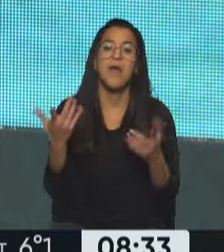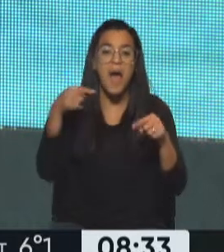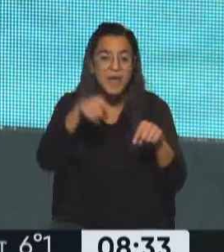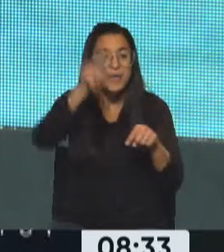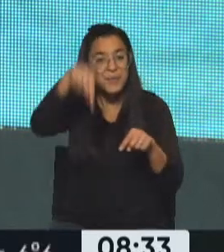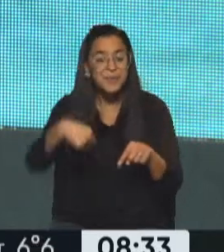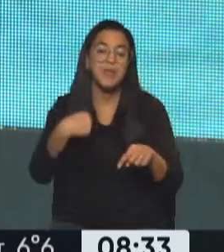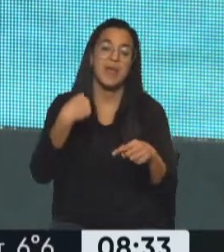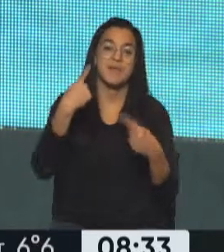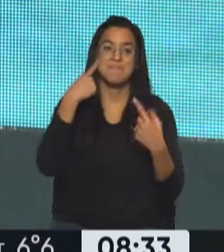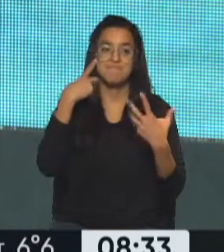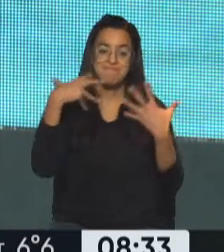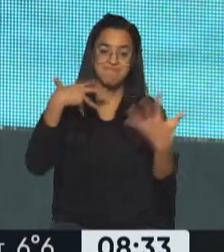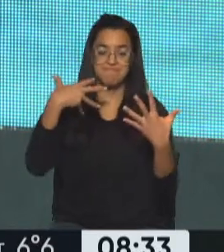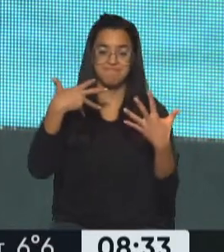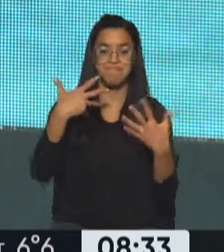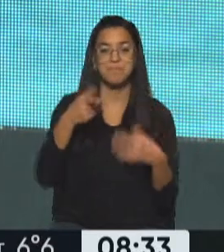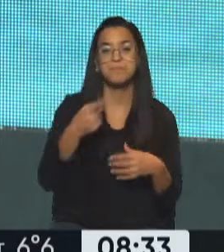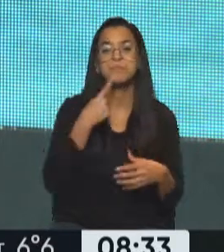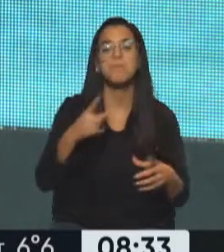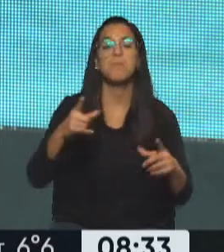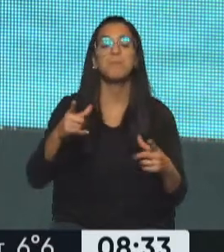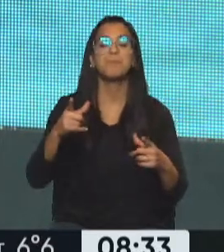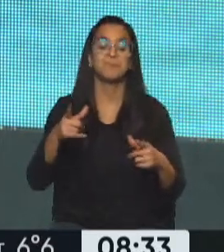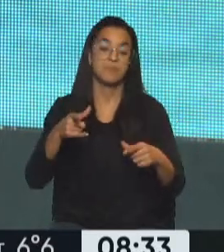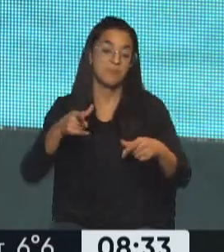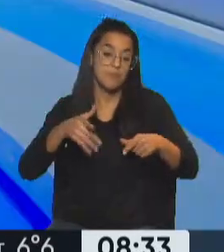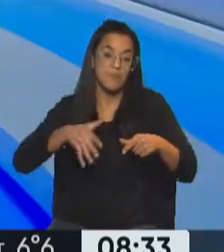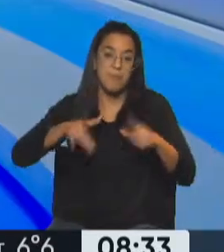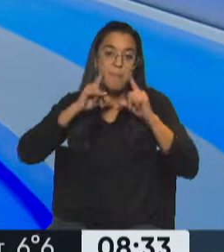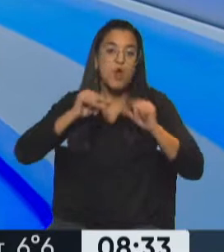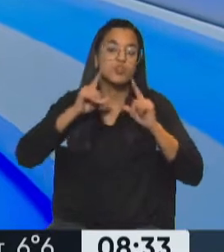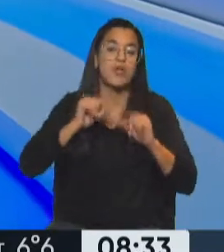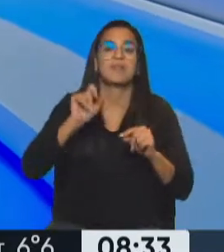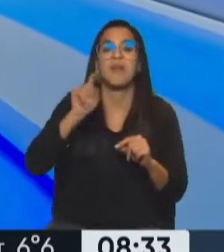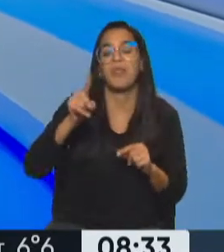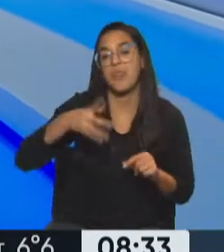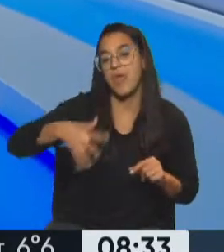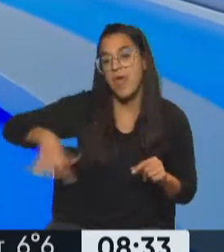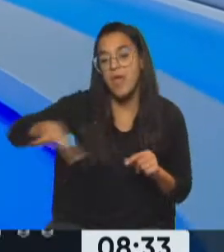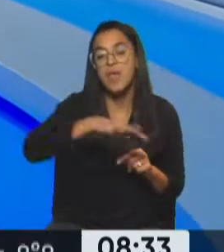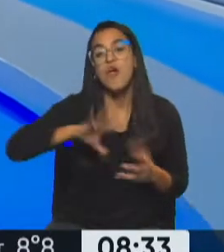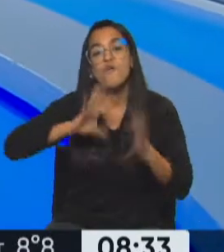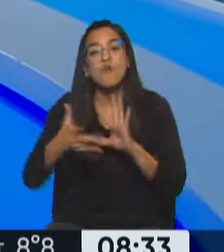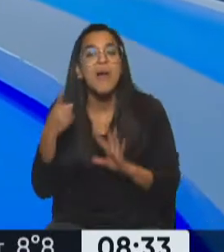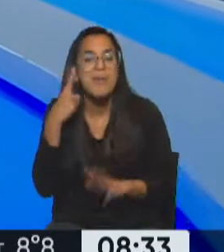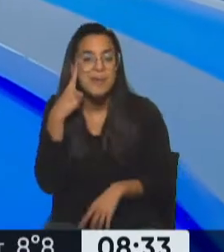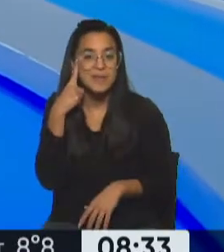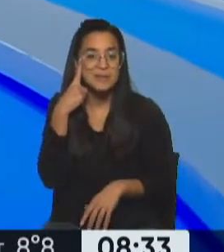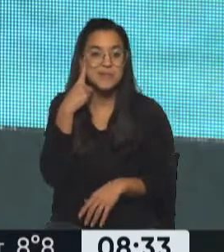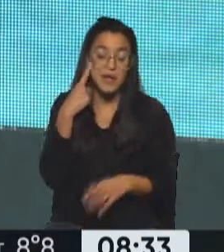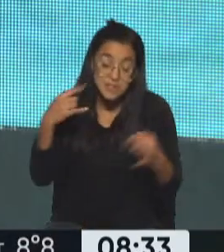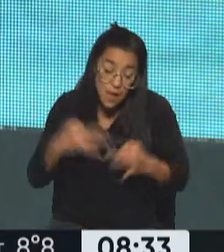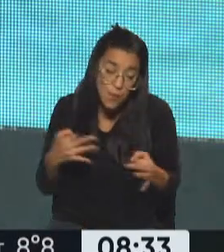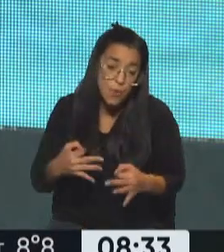donde se produce cierto ruido, las proclamas partidarias, las postulaciones ideológicas, que está muy